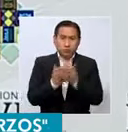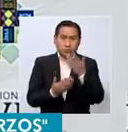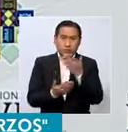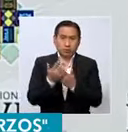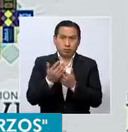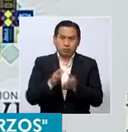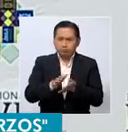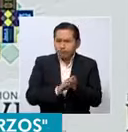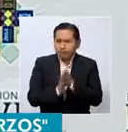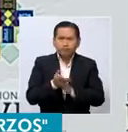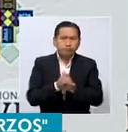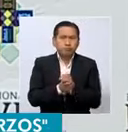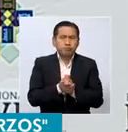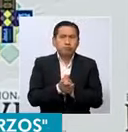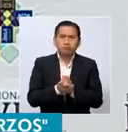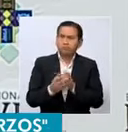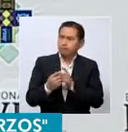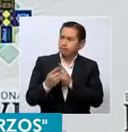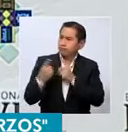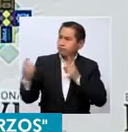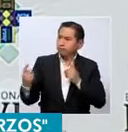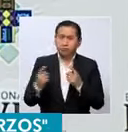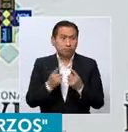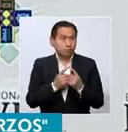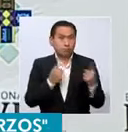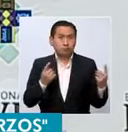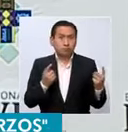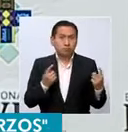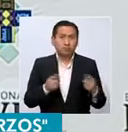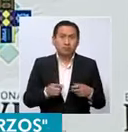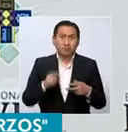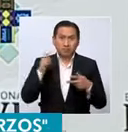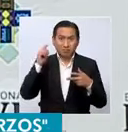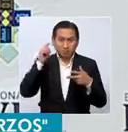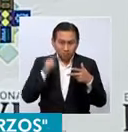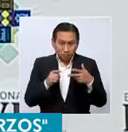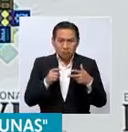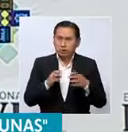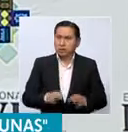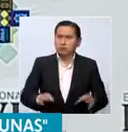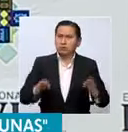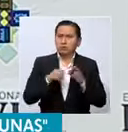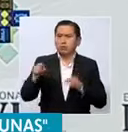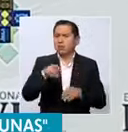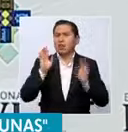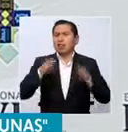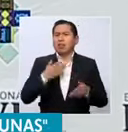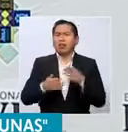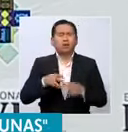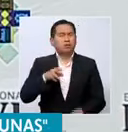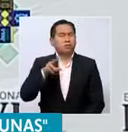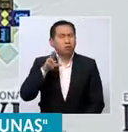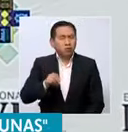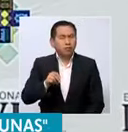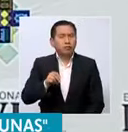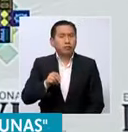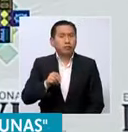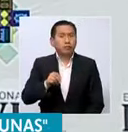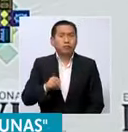manos el distanciamiento social son elementos que en ningún momento pueden descuidarse y no son